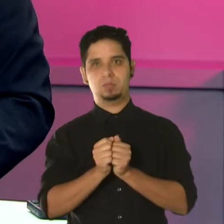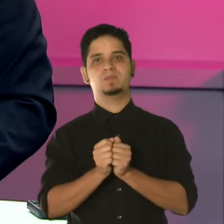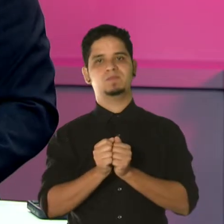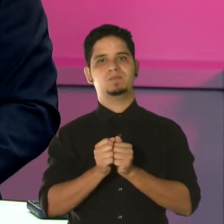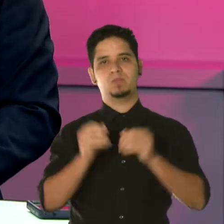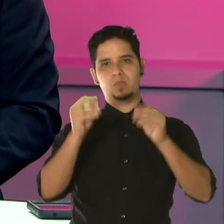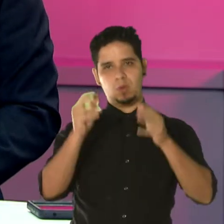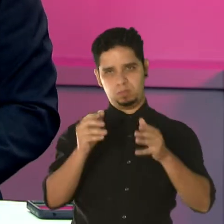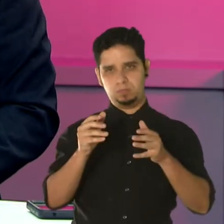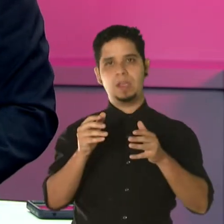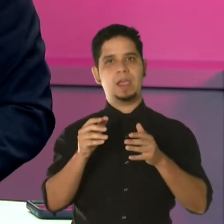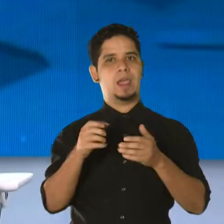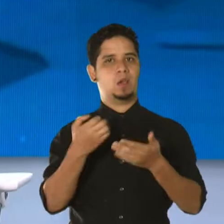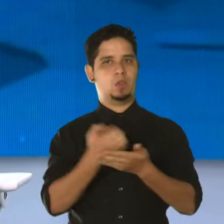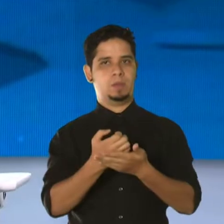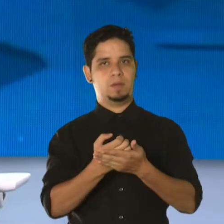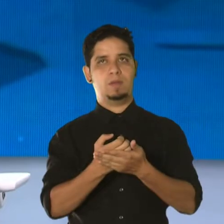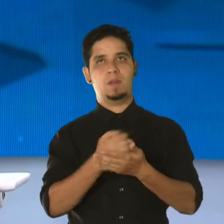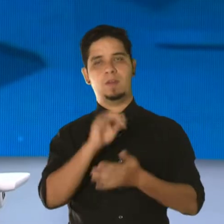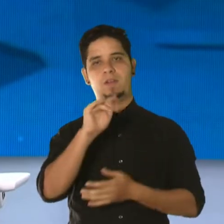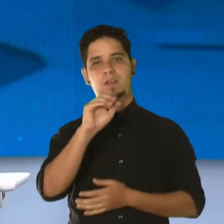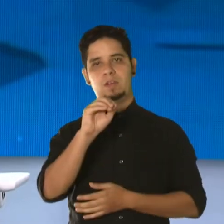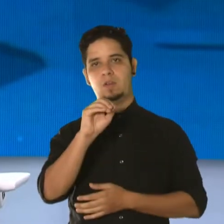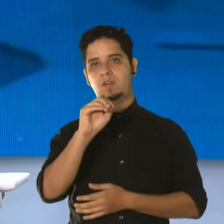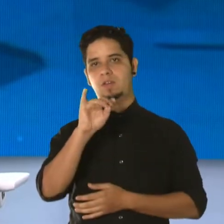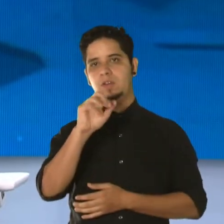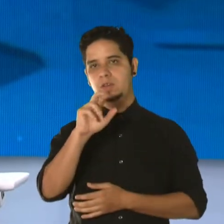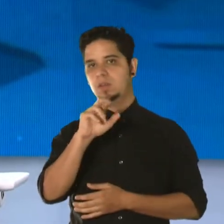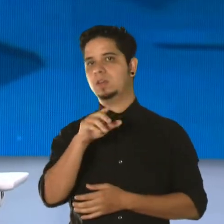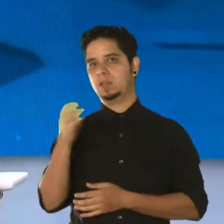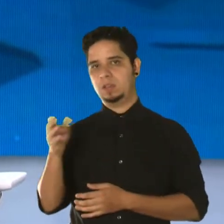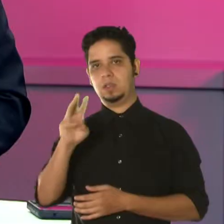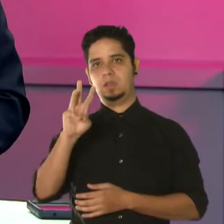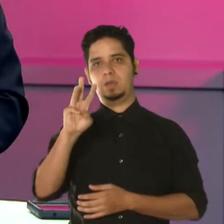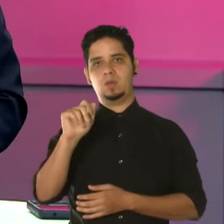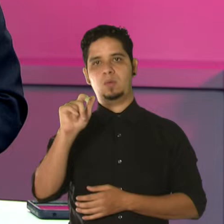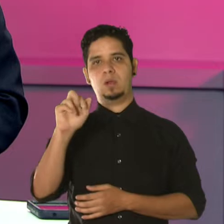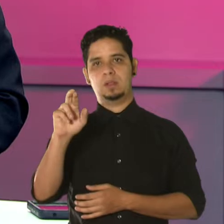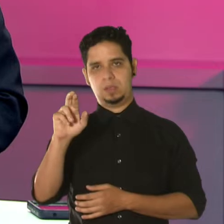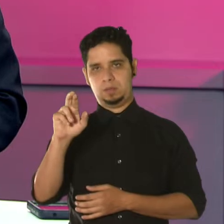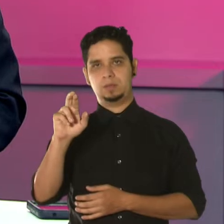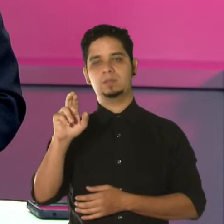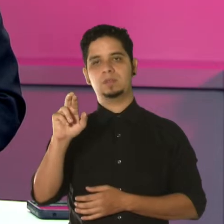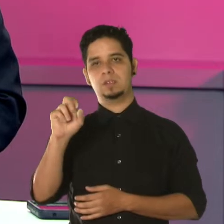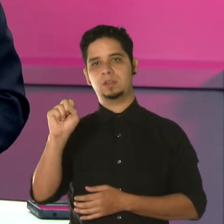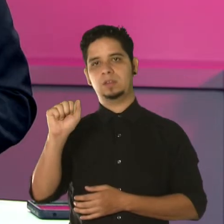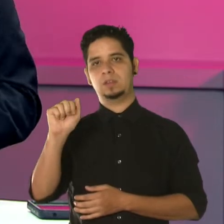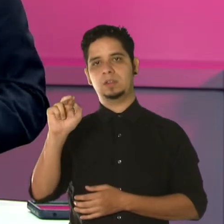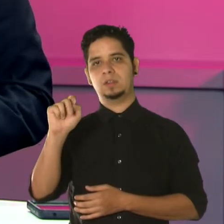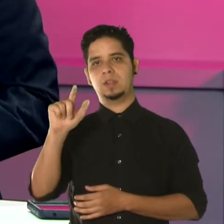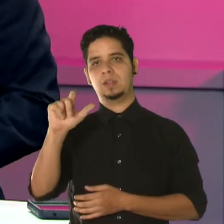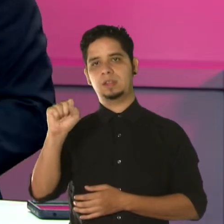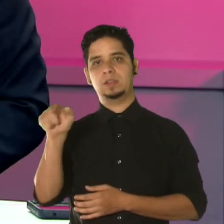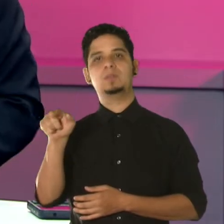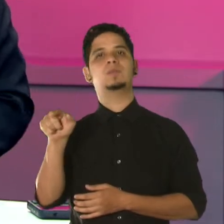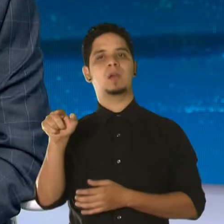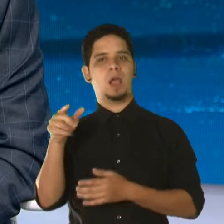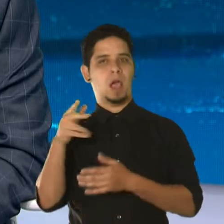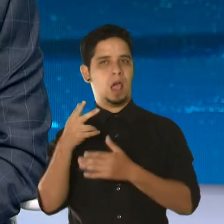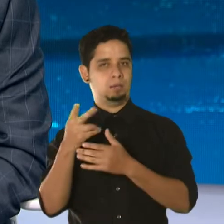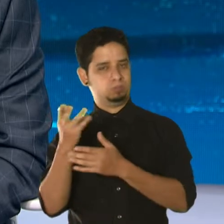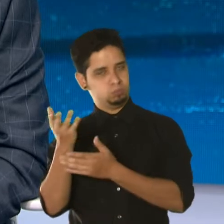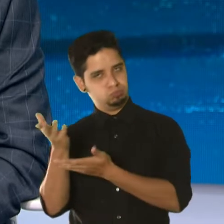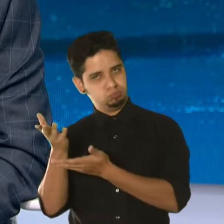Dr. Francisco Montalvo Fiol y el Dr. Walter Santaliz, consultor en el área de liderazgo. Muchas gracias por estar con